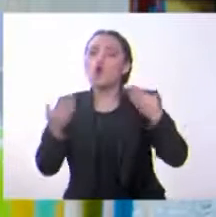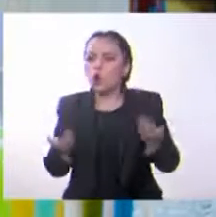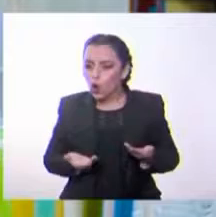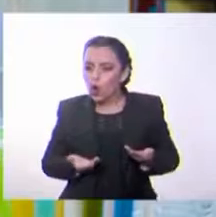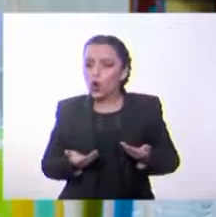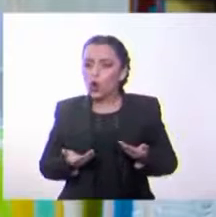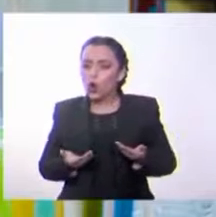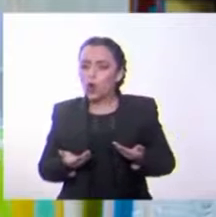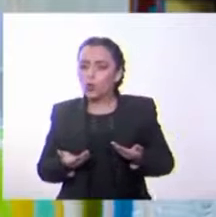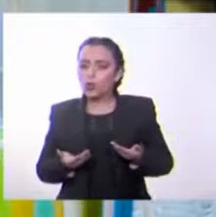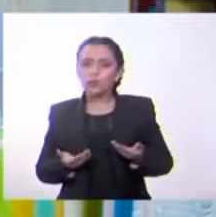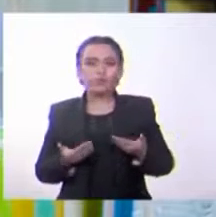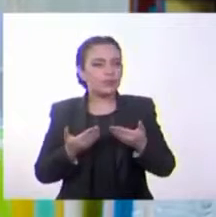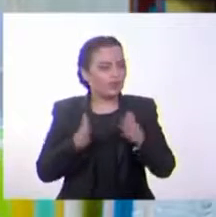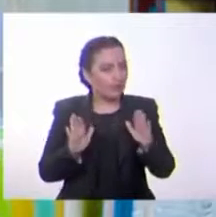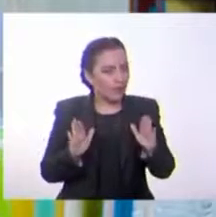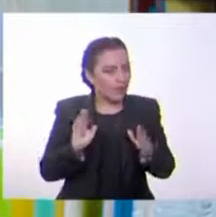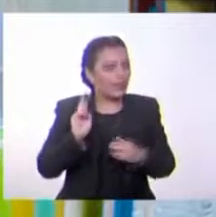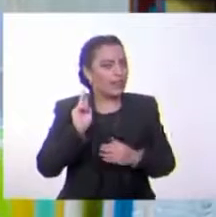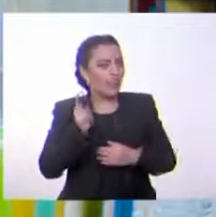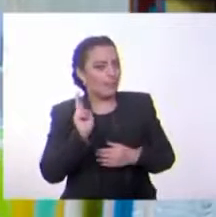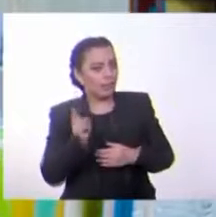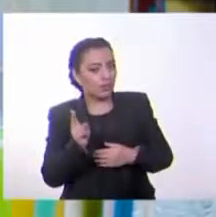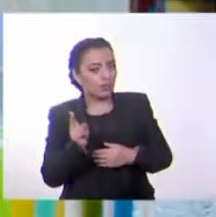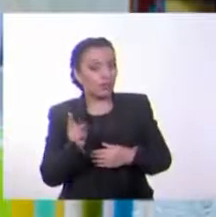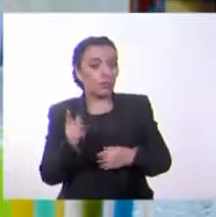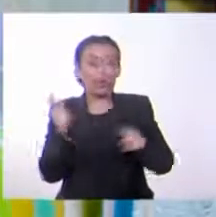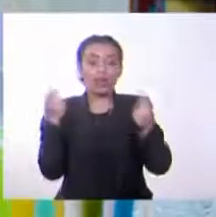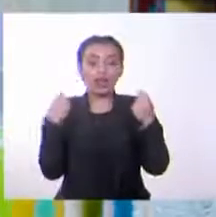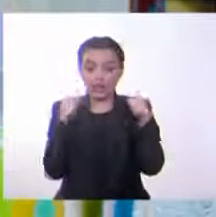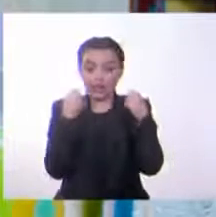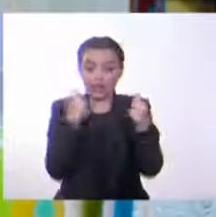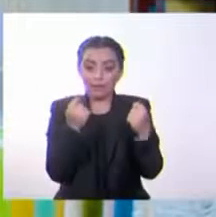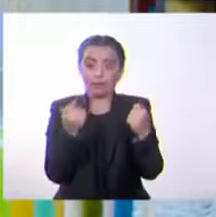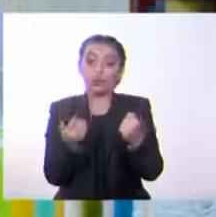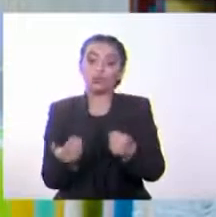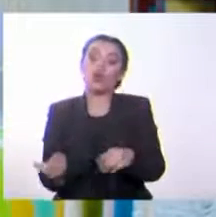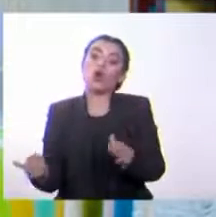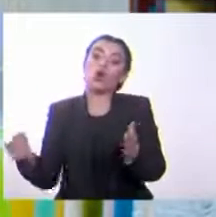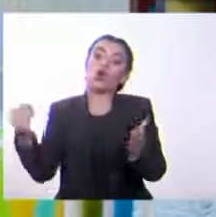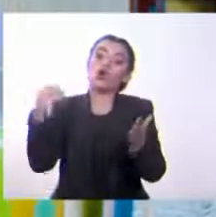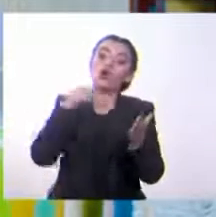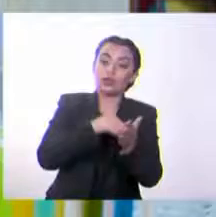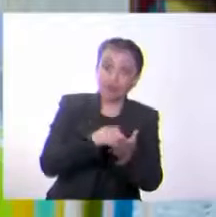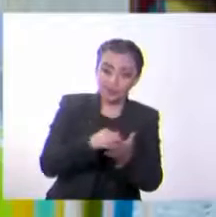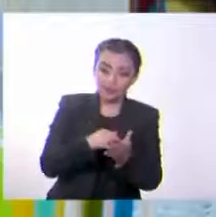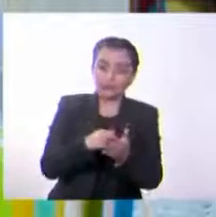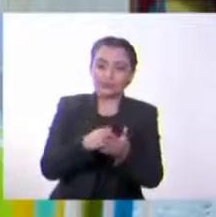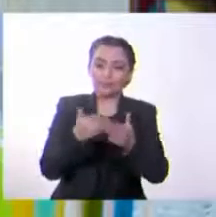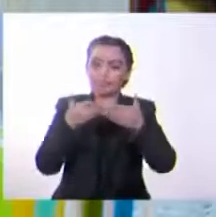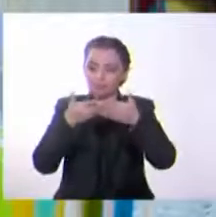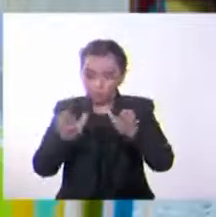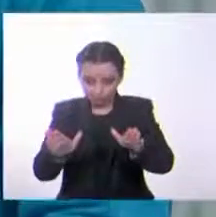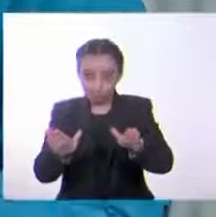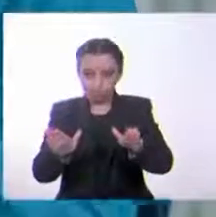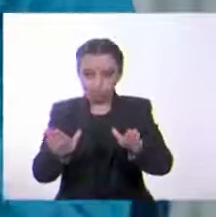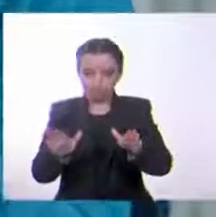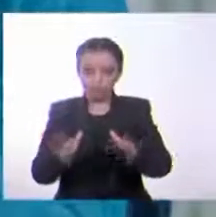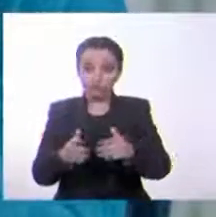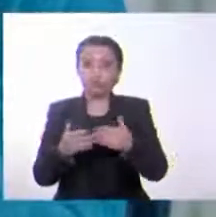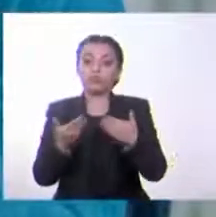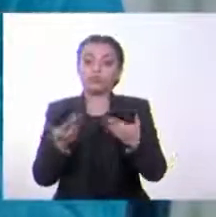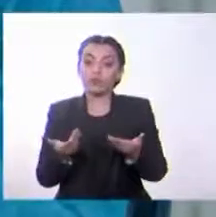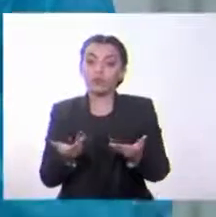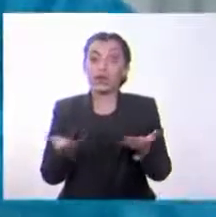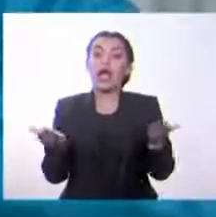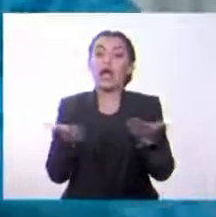algo diferente? Intentémoslo. Volvamos a hacer todo el ensamblaje y nuevamente